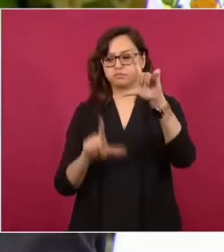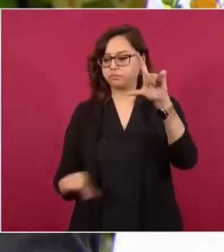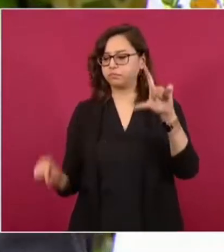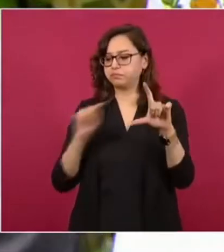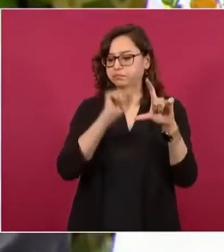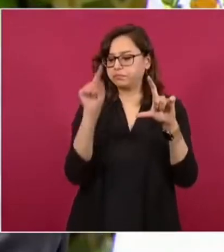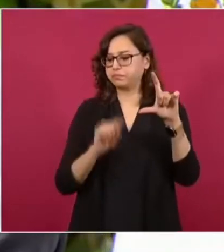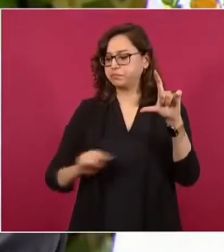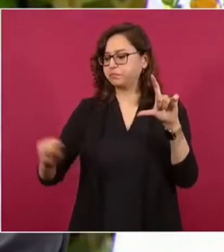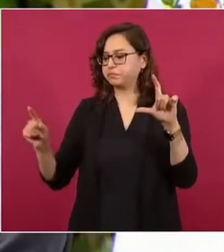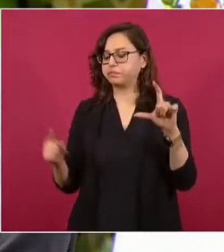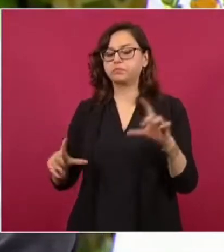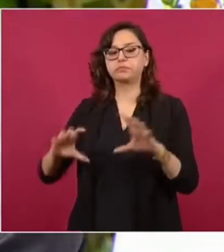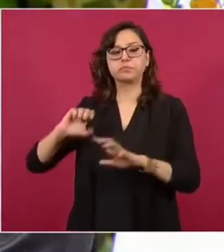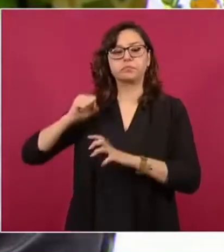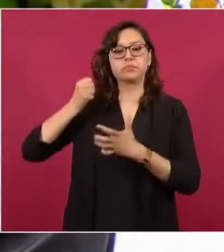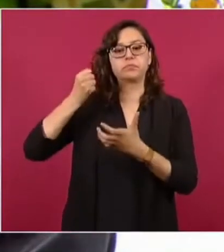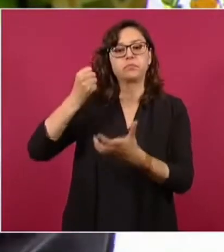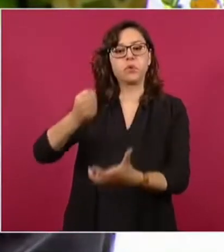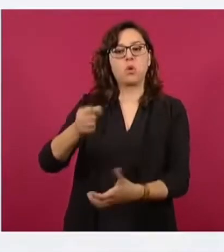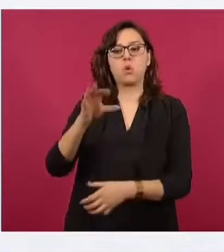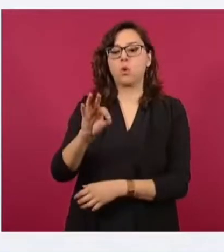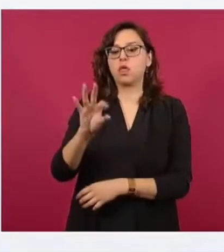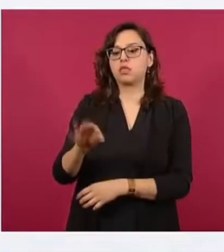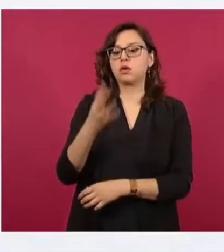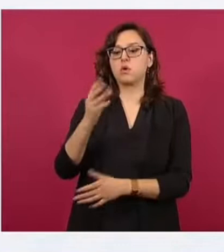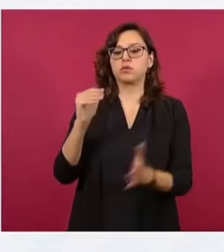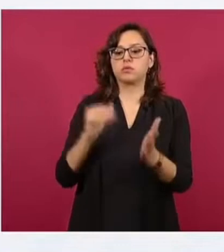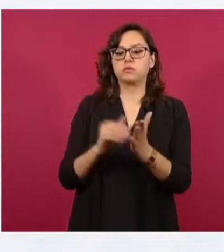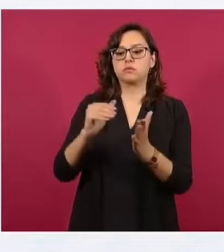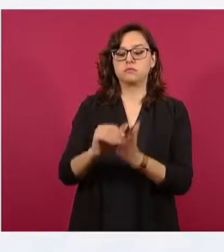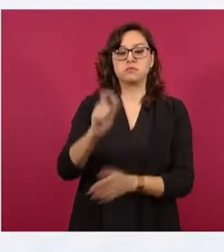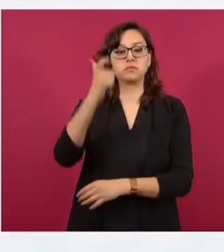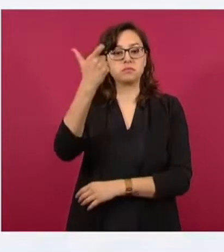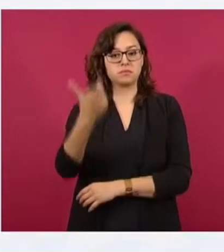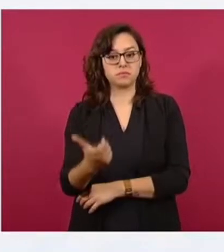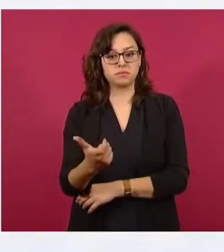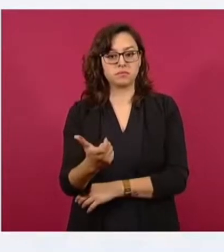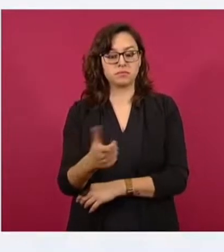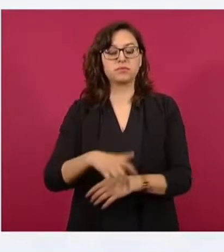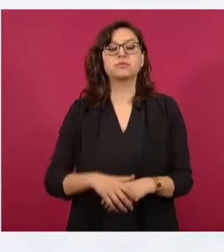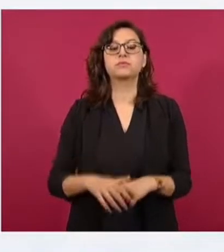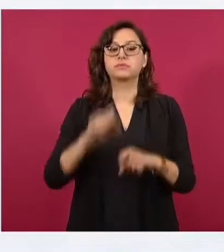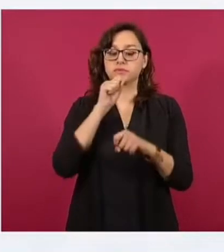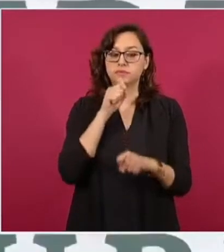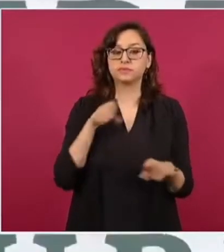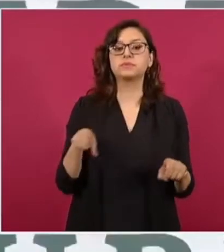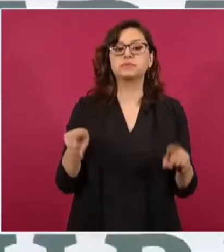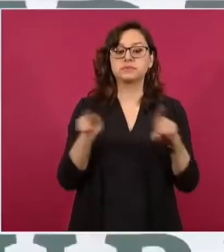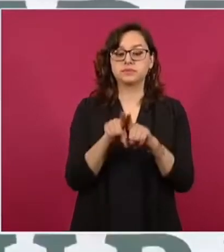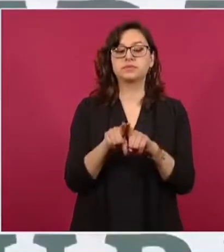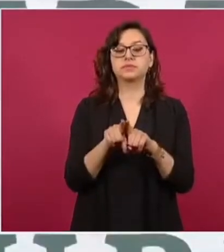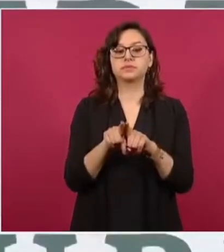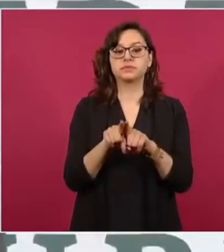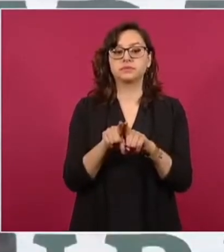hasta finales de este año de 44,000 millones de pesos. Lo mismo se ha hecho con la